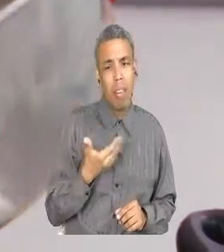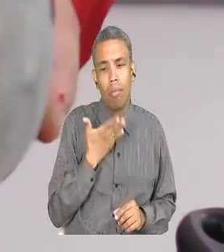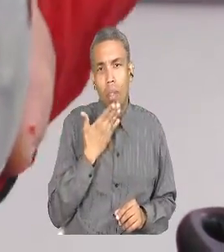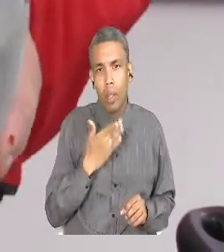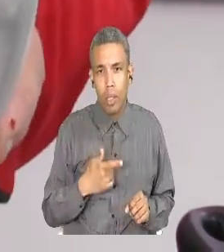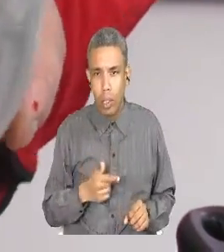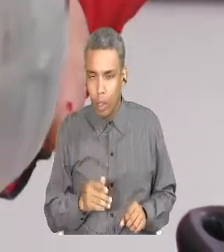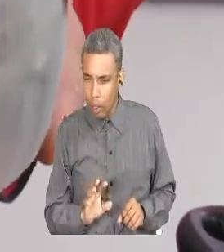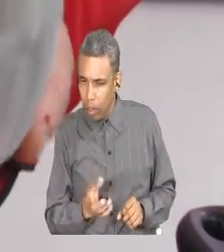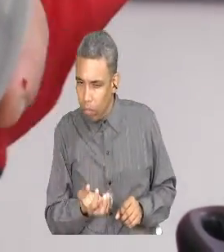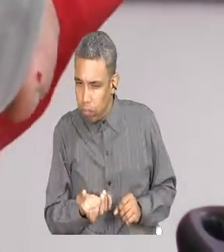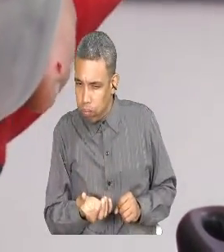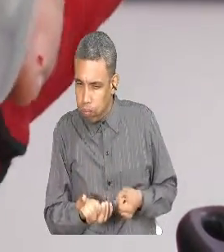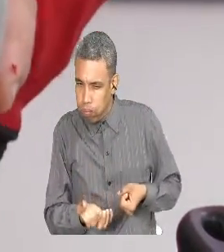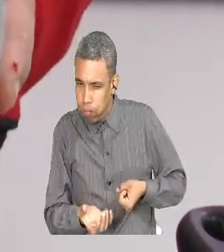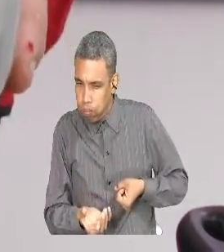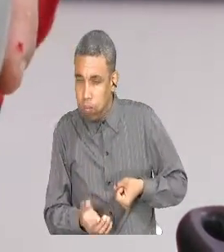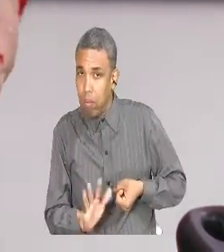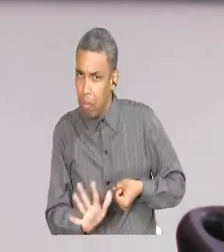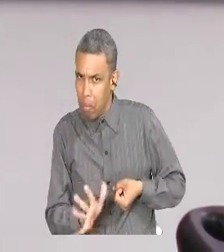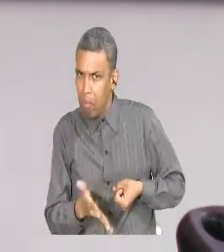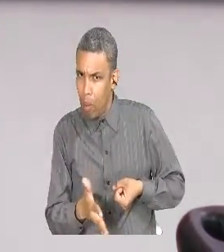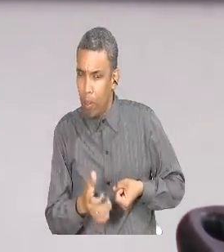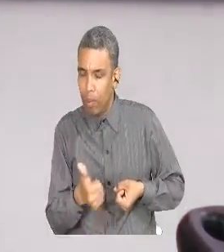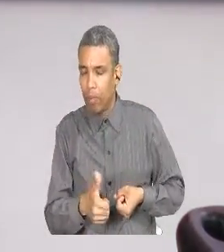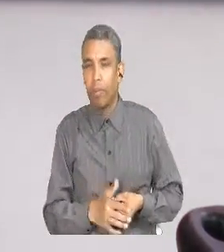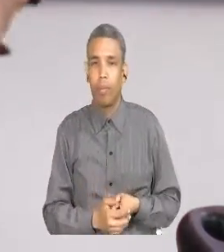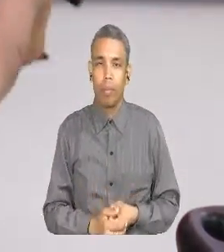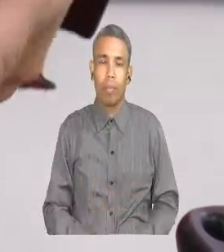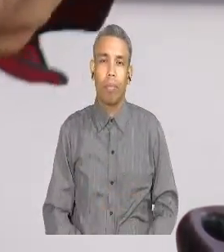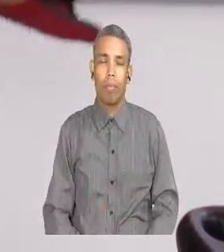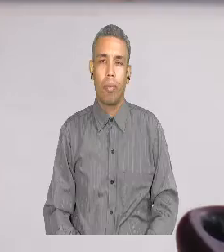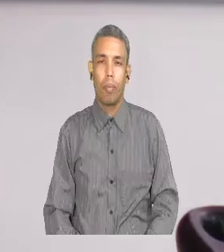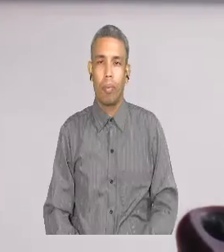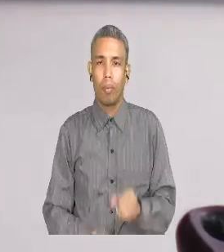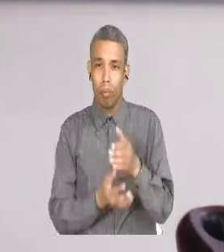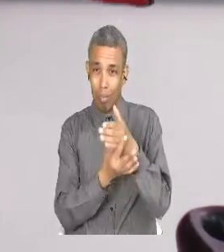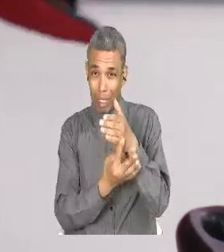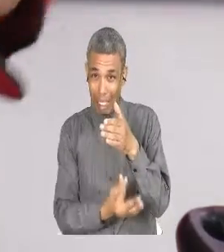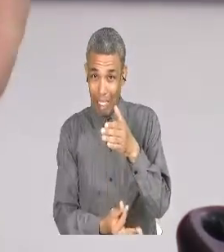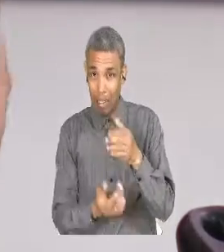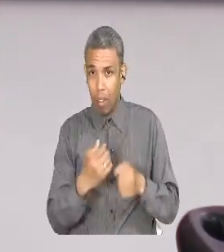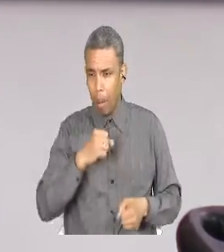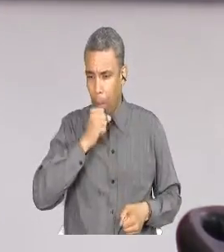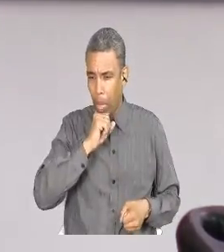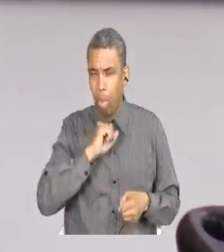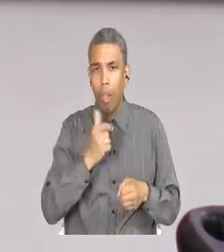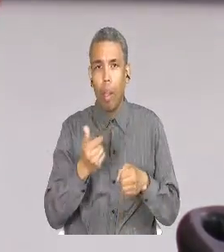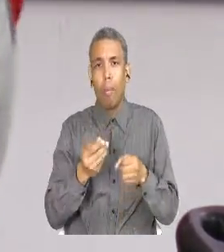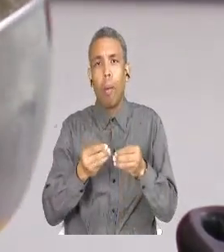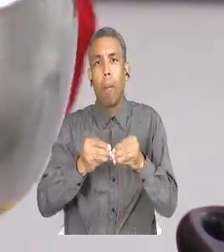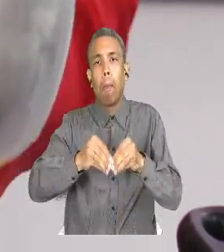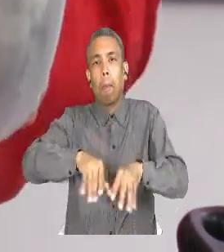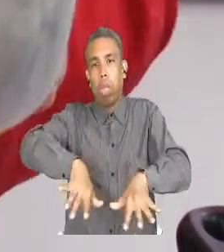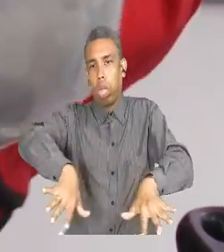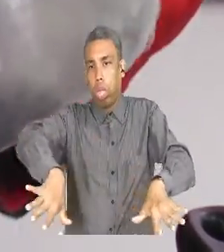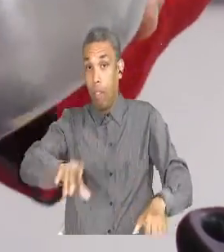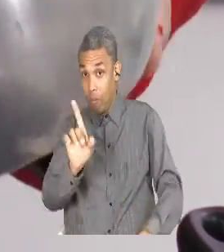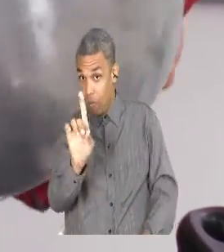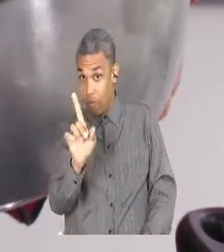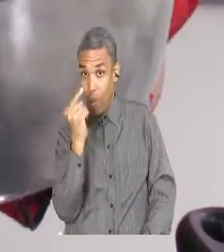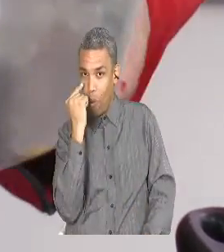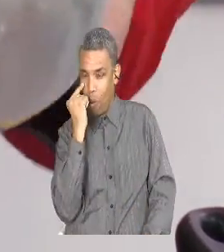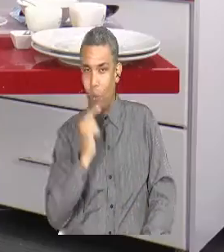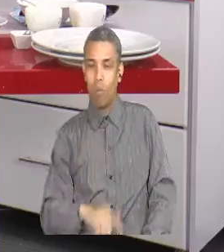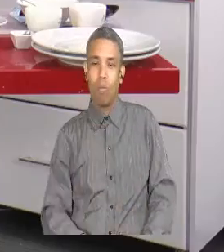vez coja color, consistencia. Y no permita que el helado se nos salga. Bueno, ya saben los televidentes en casa